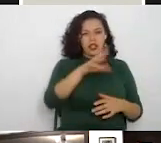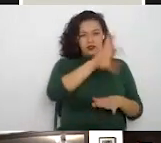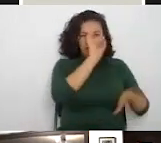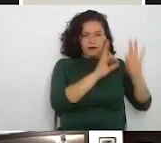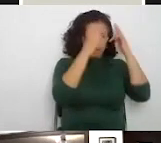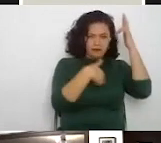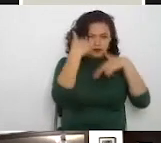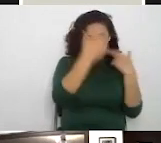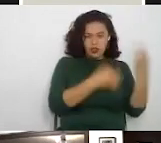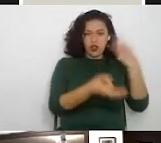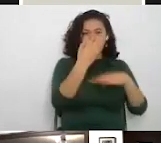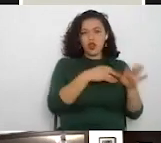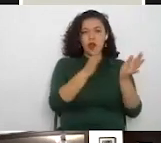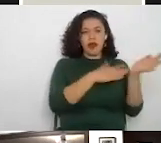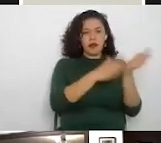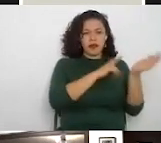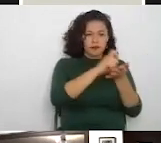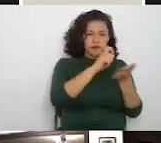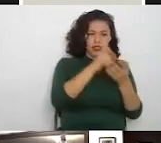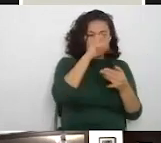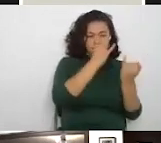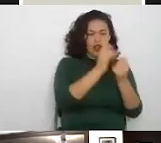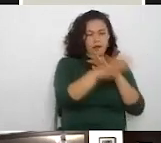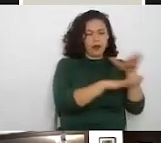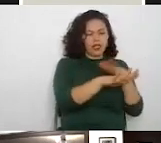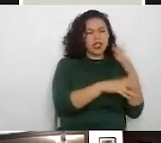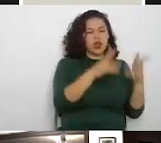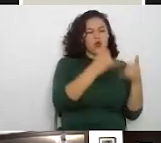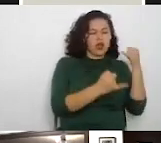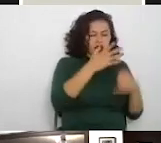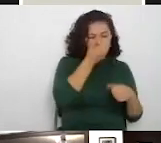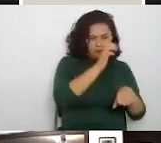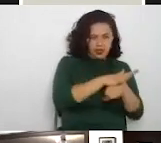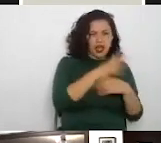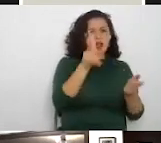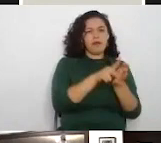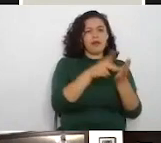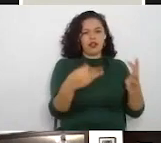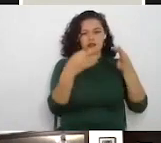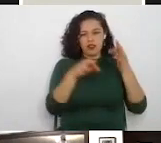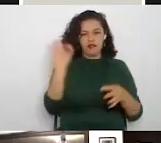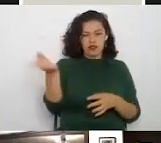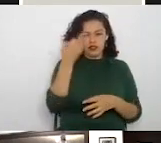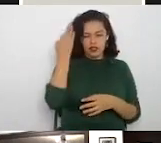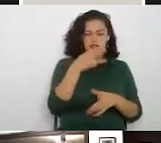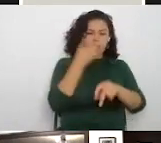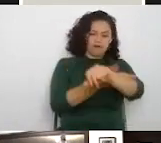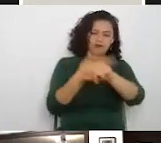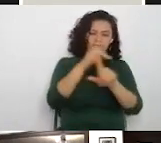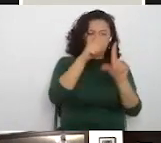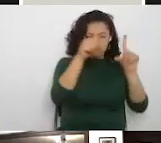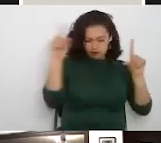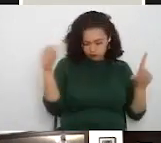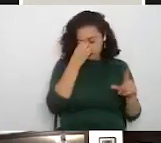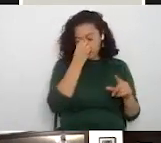los escritos y documentos como las bases jurídico-administrativas, los diarios oficiales de la Federación, registros estadísticos,